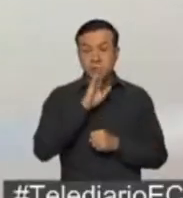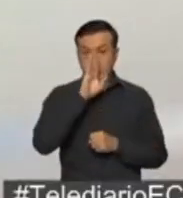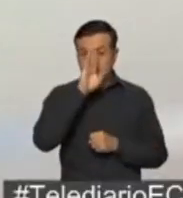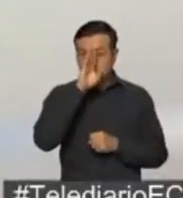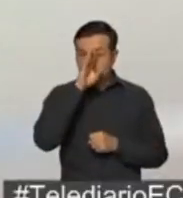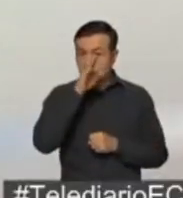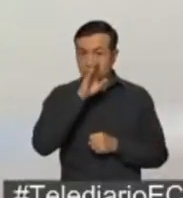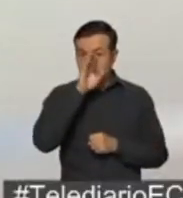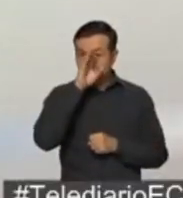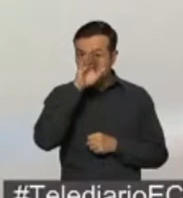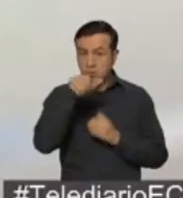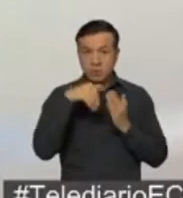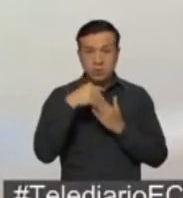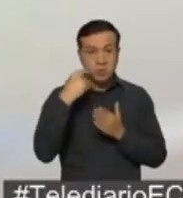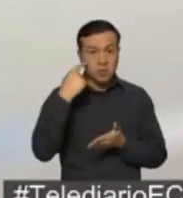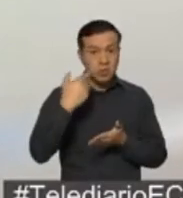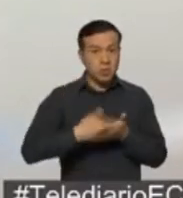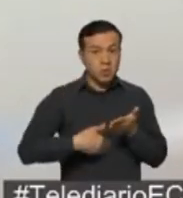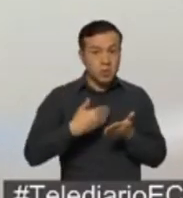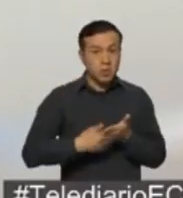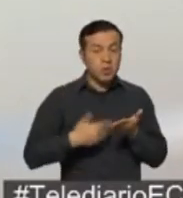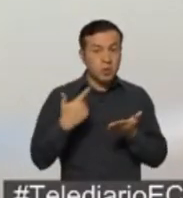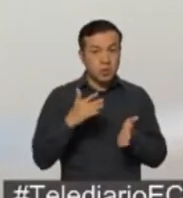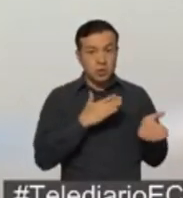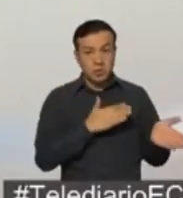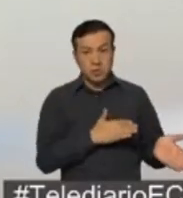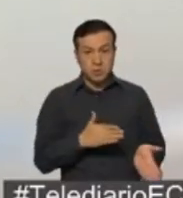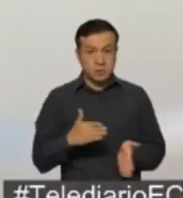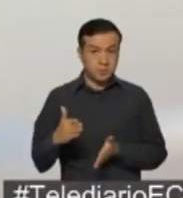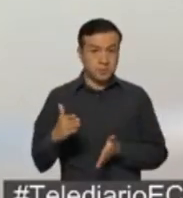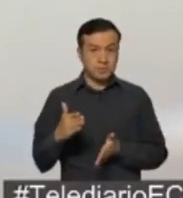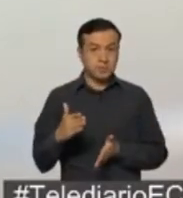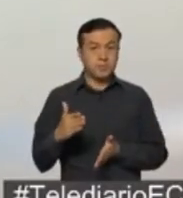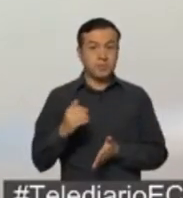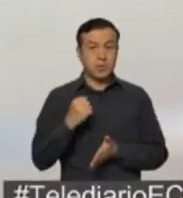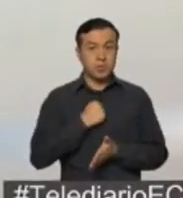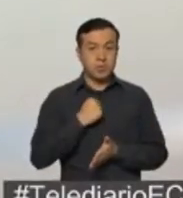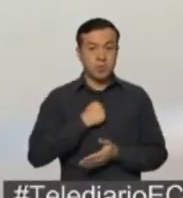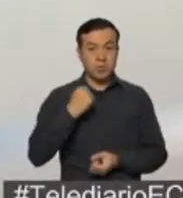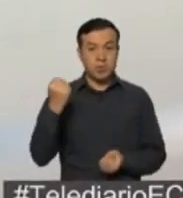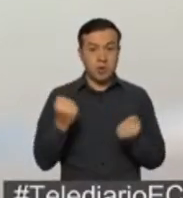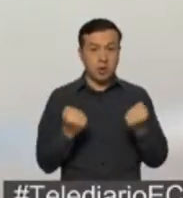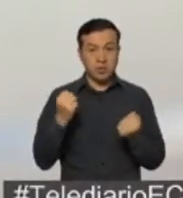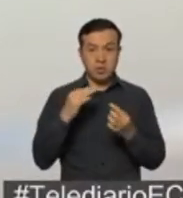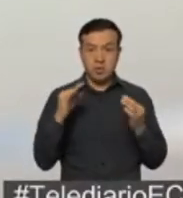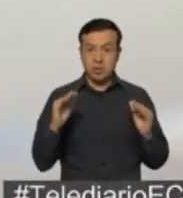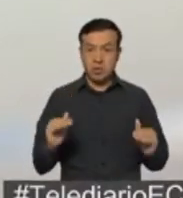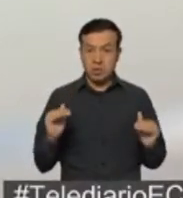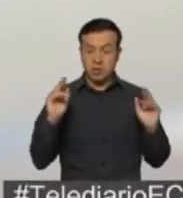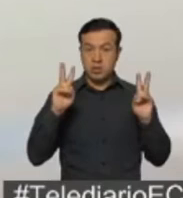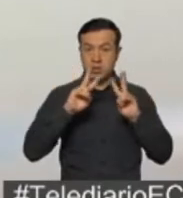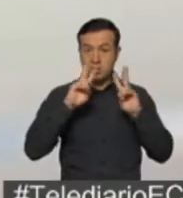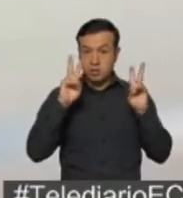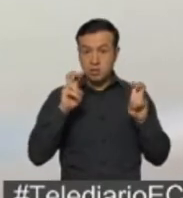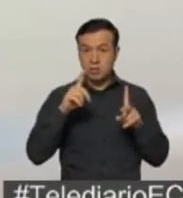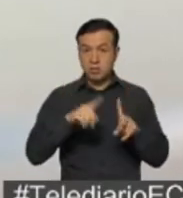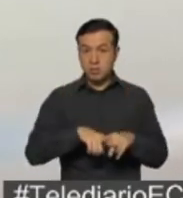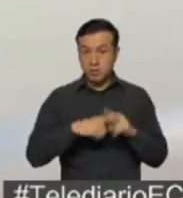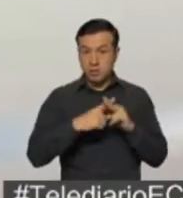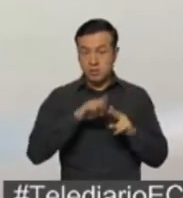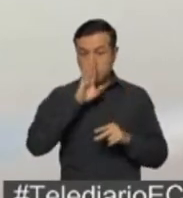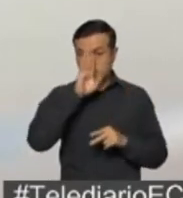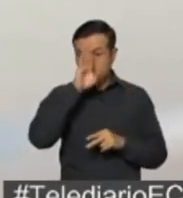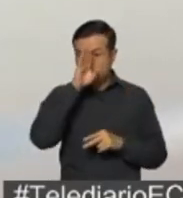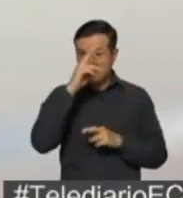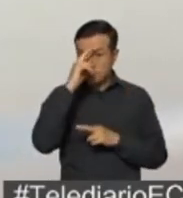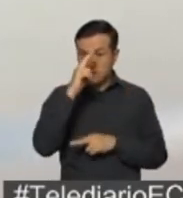que tengamos todos nuestros documentos en regla, que nuestros vehículos estén óptimos con respecto al tema mecánico, siempre